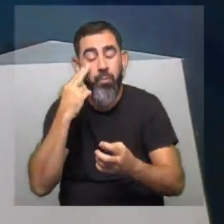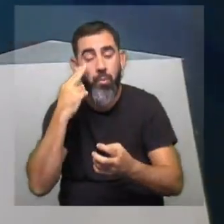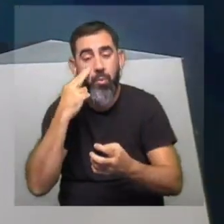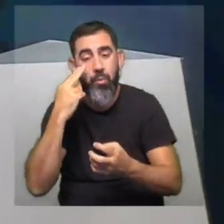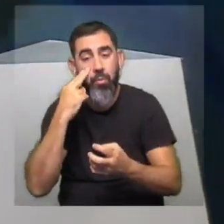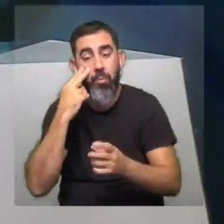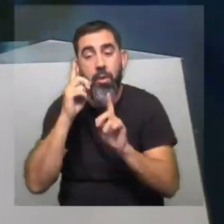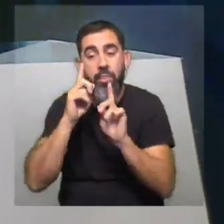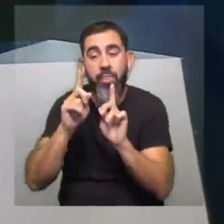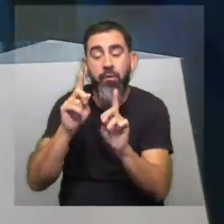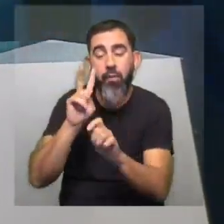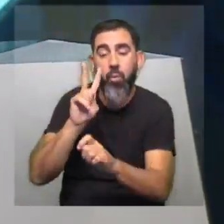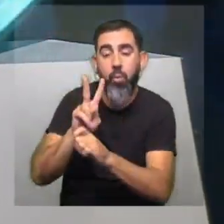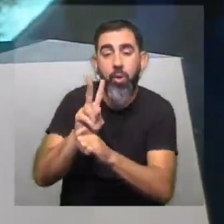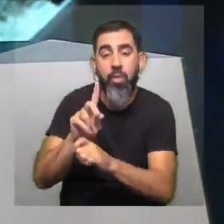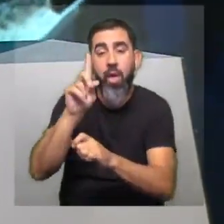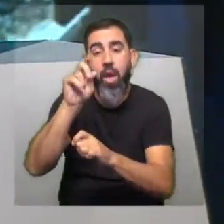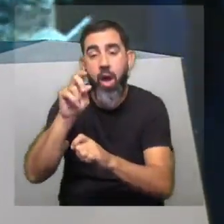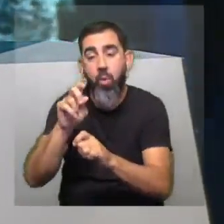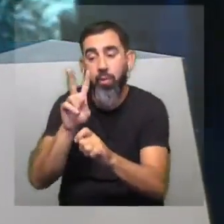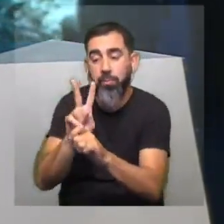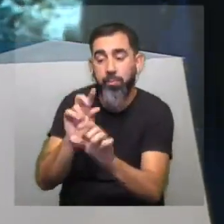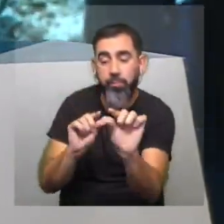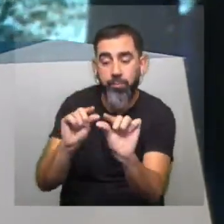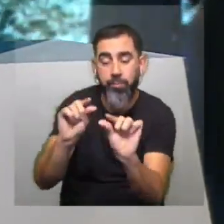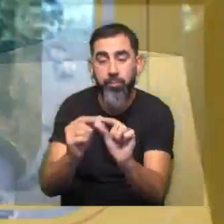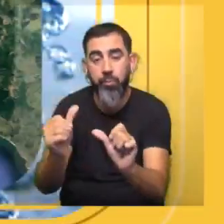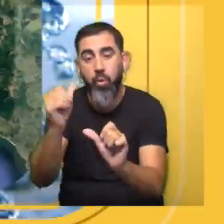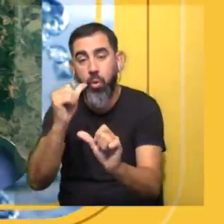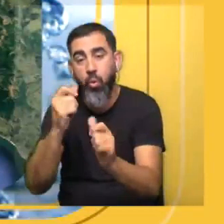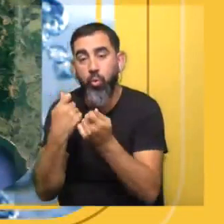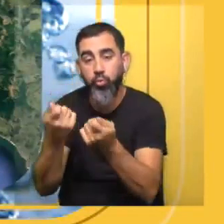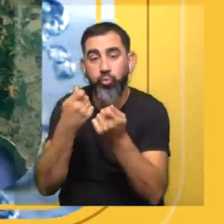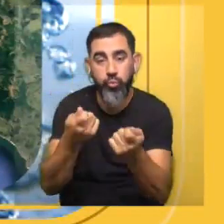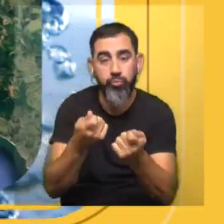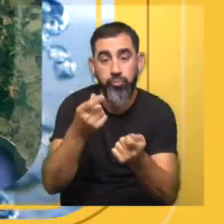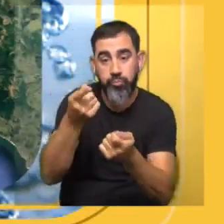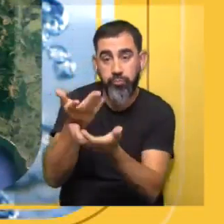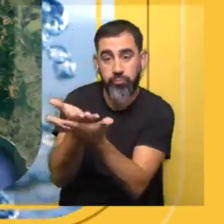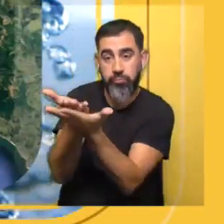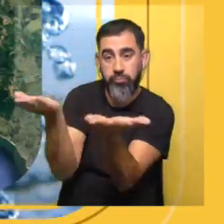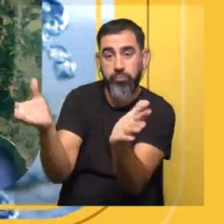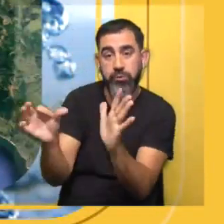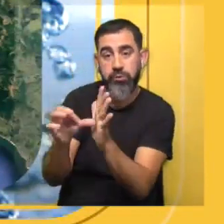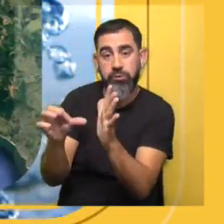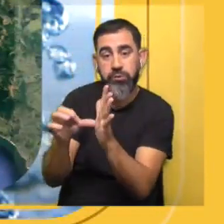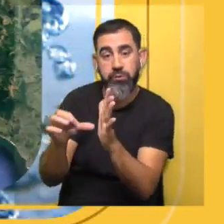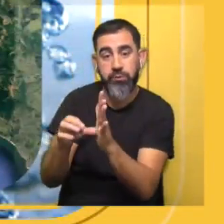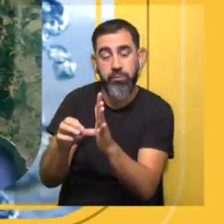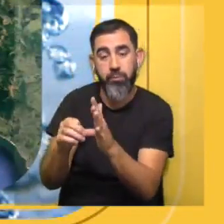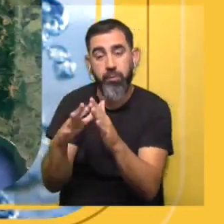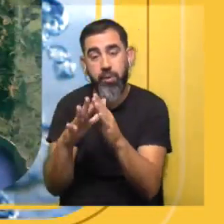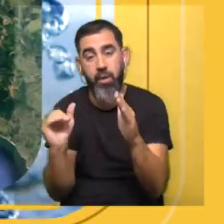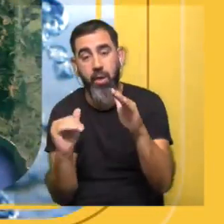Hay que cuidar el agua y racionalizar su consumo. Miren, este es el sistema que se encarga de almacenar